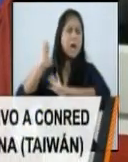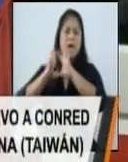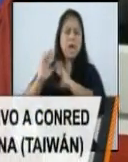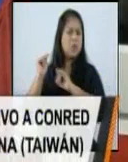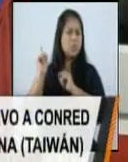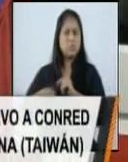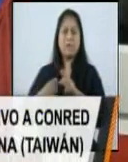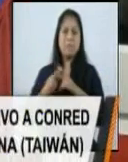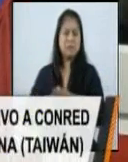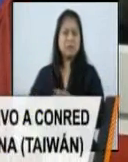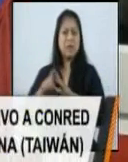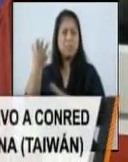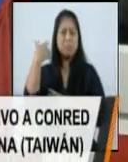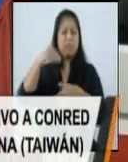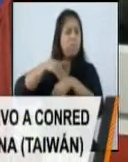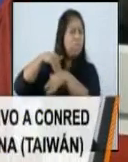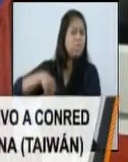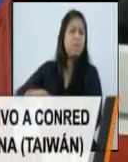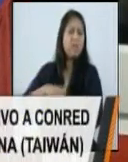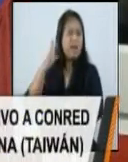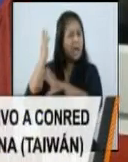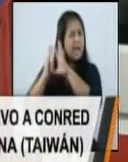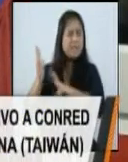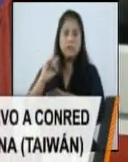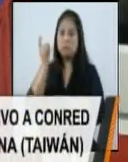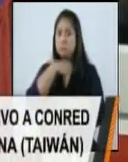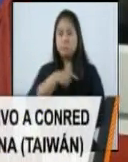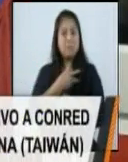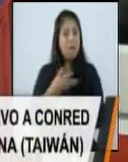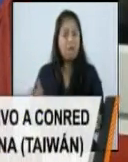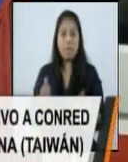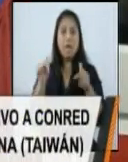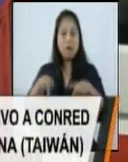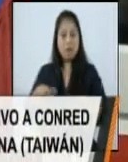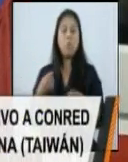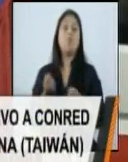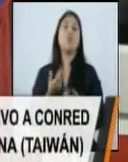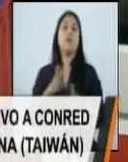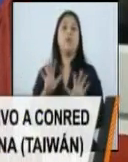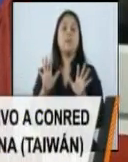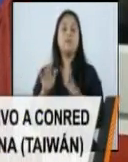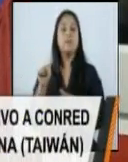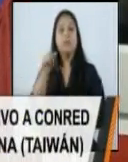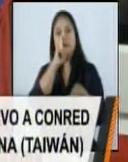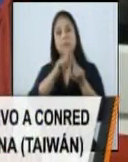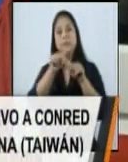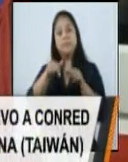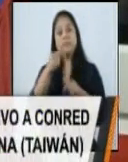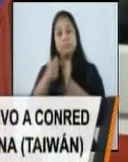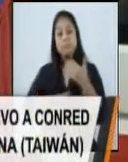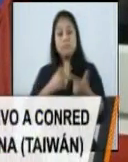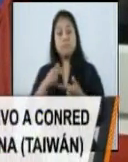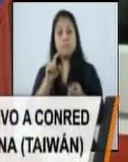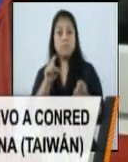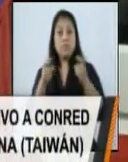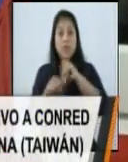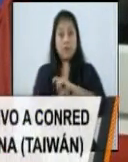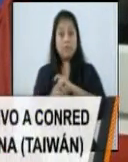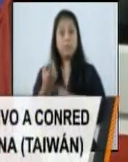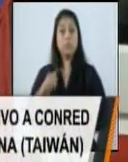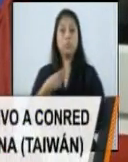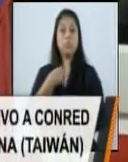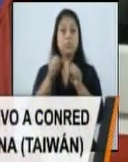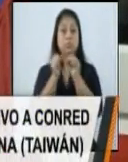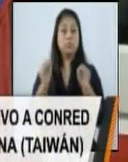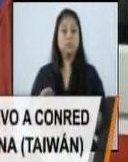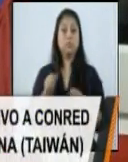que por el abandono en el que estuvo el sistema de salud no lo tuvo. Durante todo ese trayecto de la reconversión de nuestro